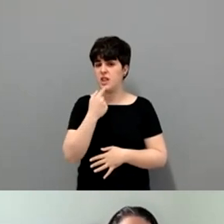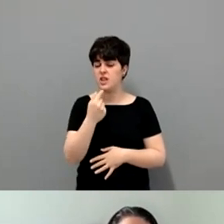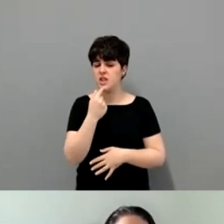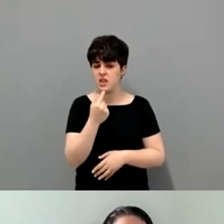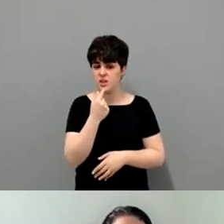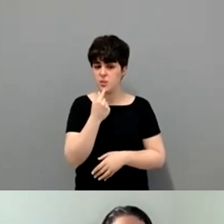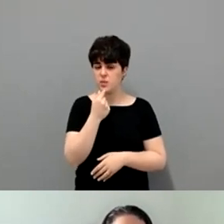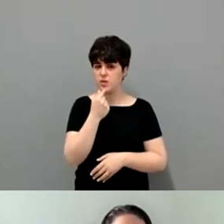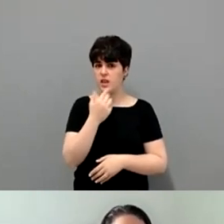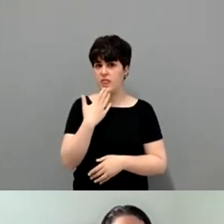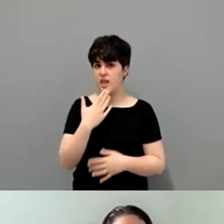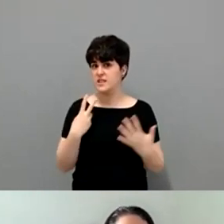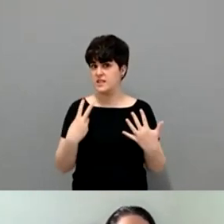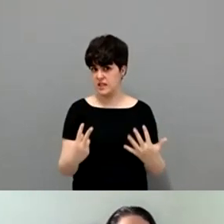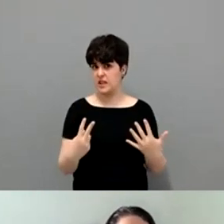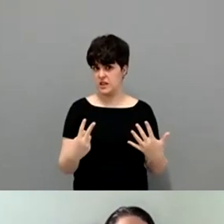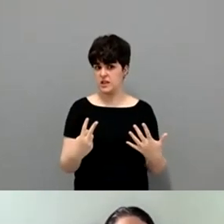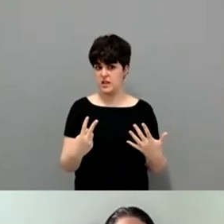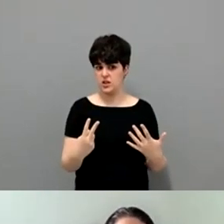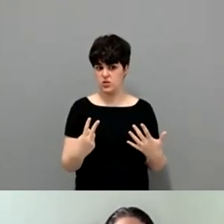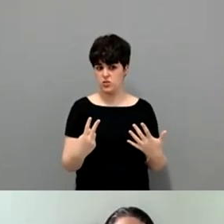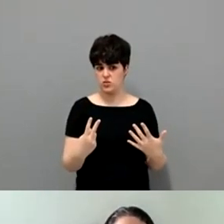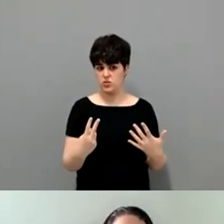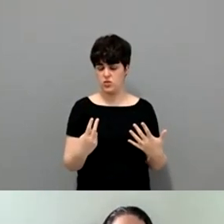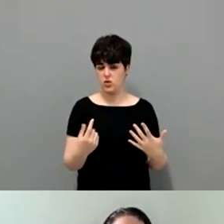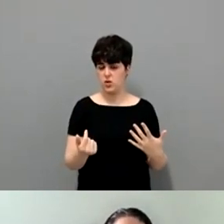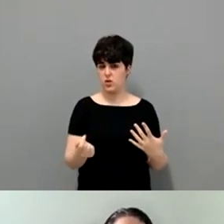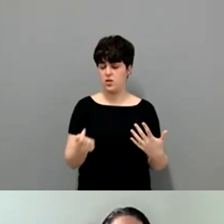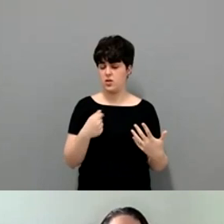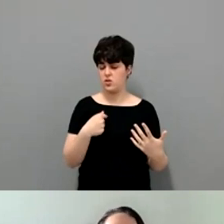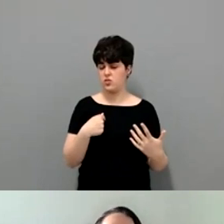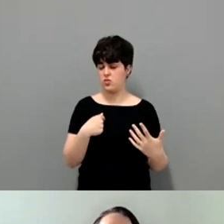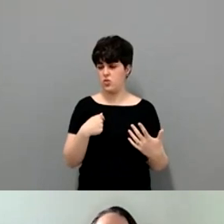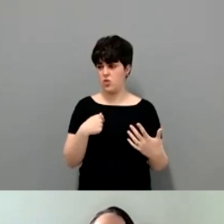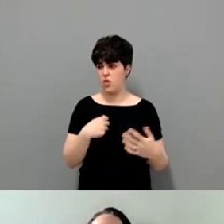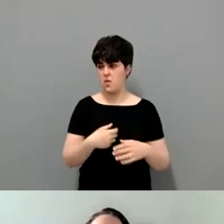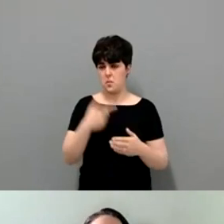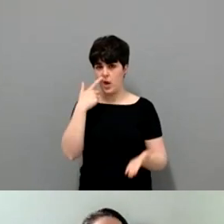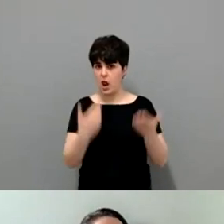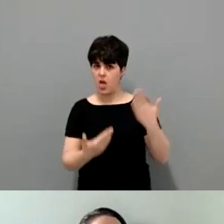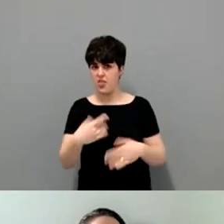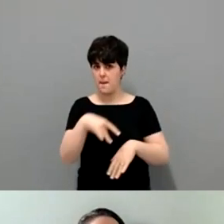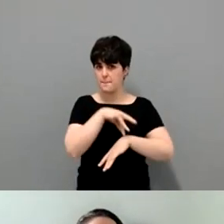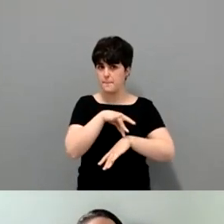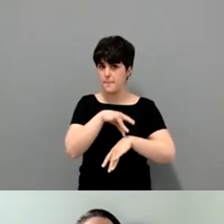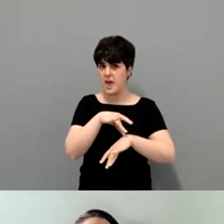los 7 años, por recomendación de un médico,